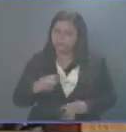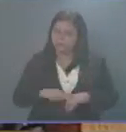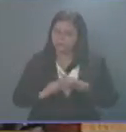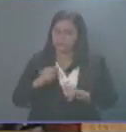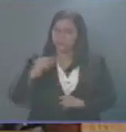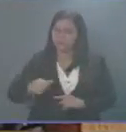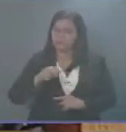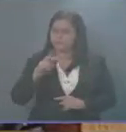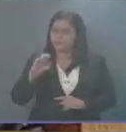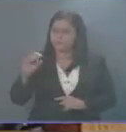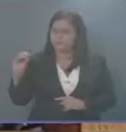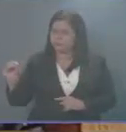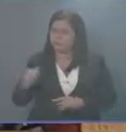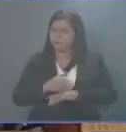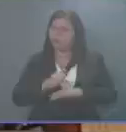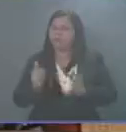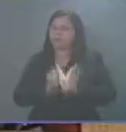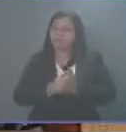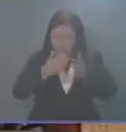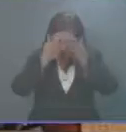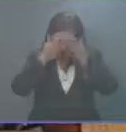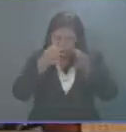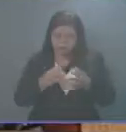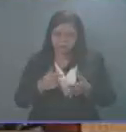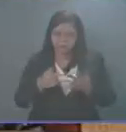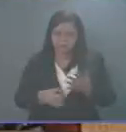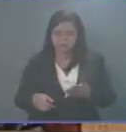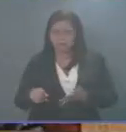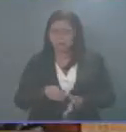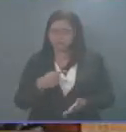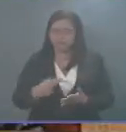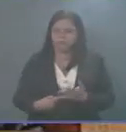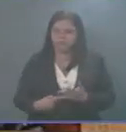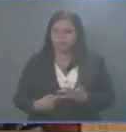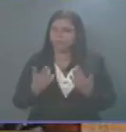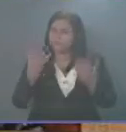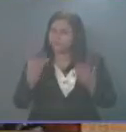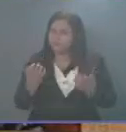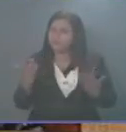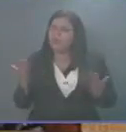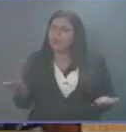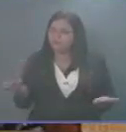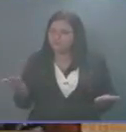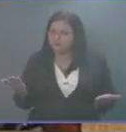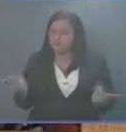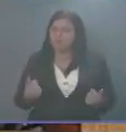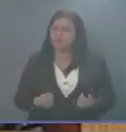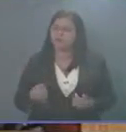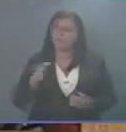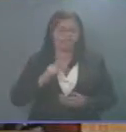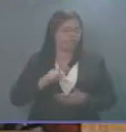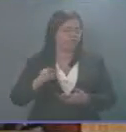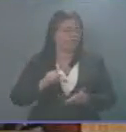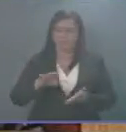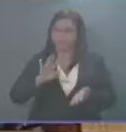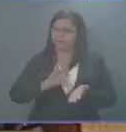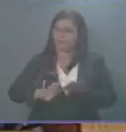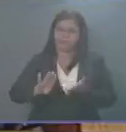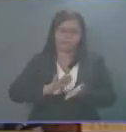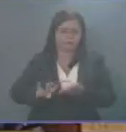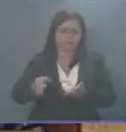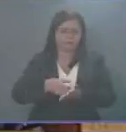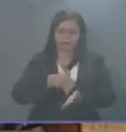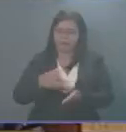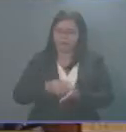año 2000, la Asamblea Legislativa decidió derogar este decreto. Lo que busca el decreto en esencia es exonerar del pago del